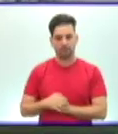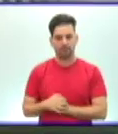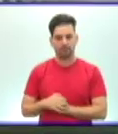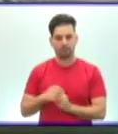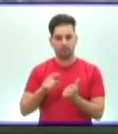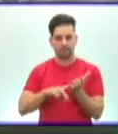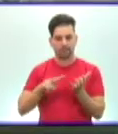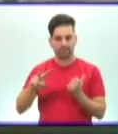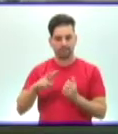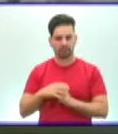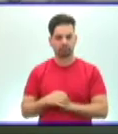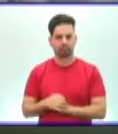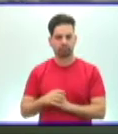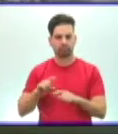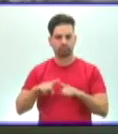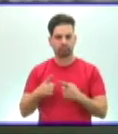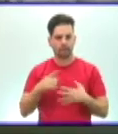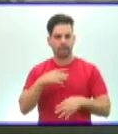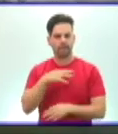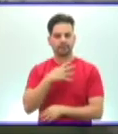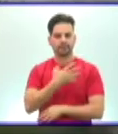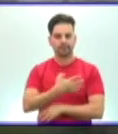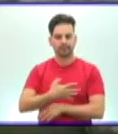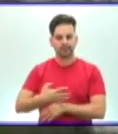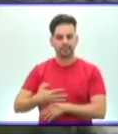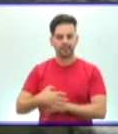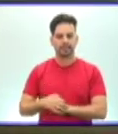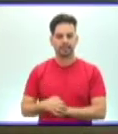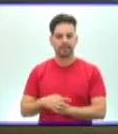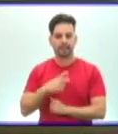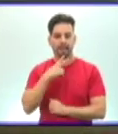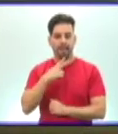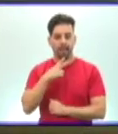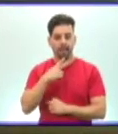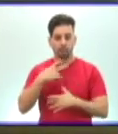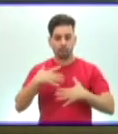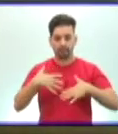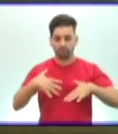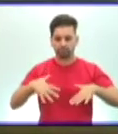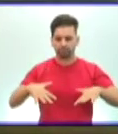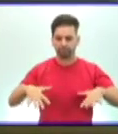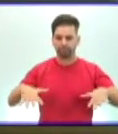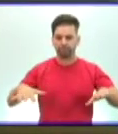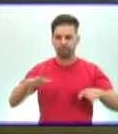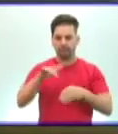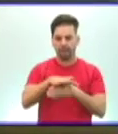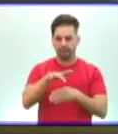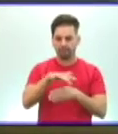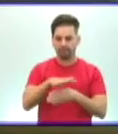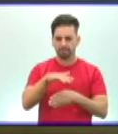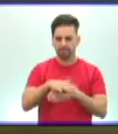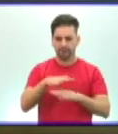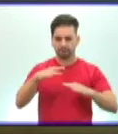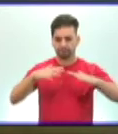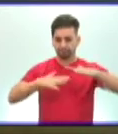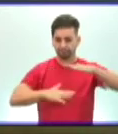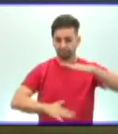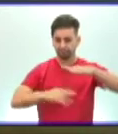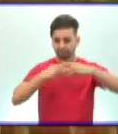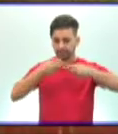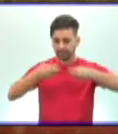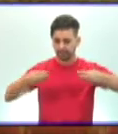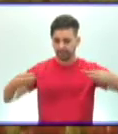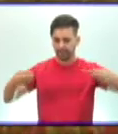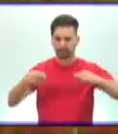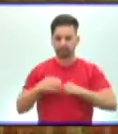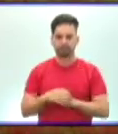sensibilidad de sus acuíferos subterráneos abiertos al mar, que constituyen la fuente de abasto de agua principal